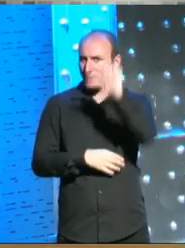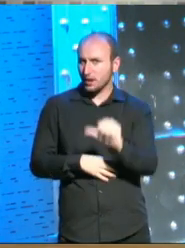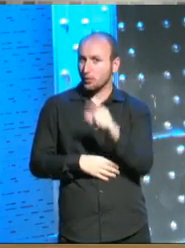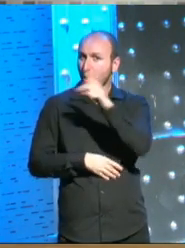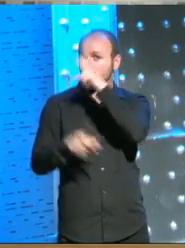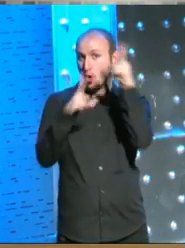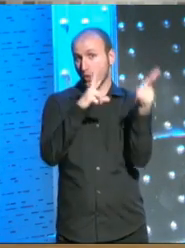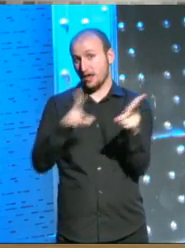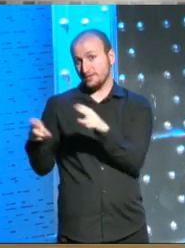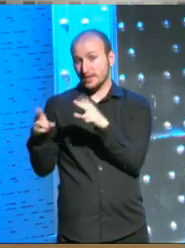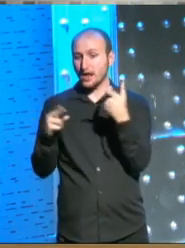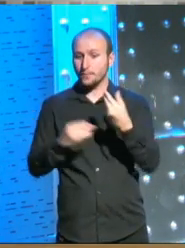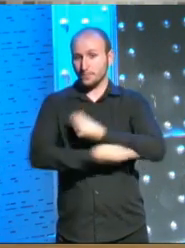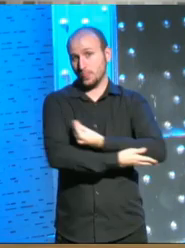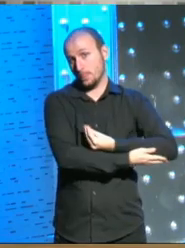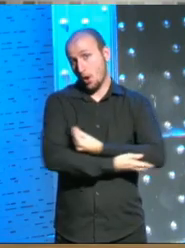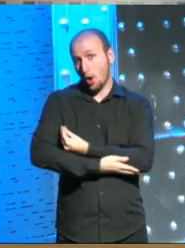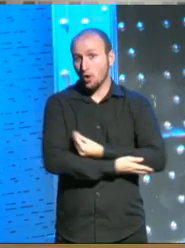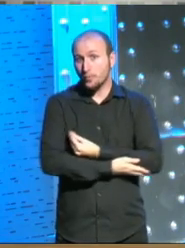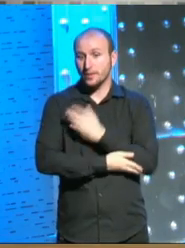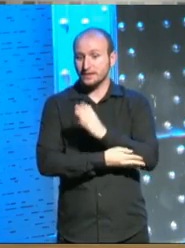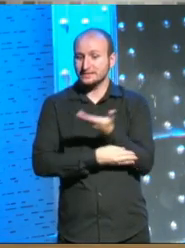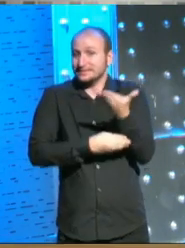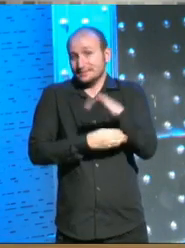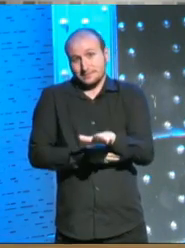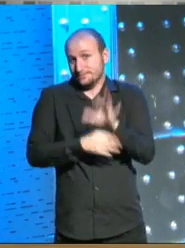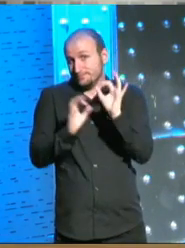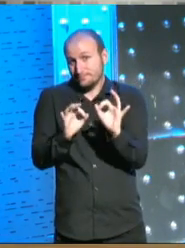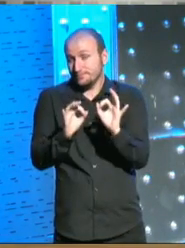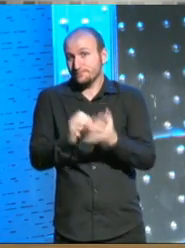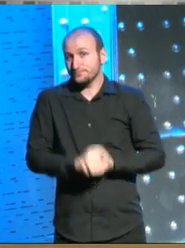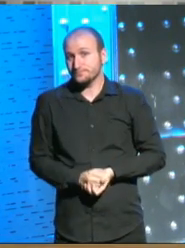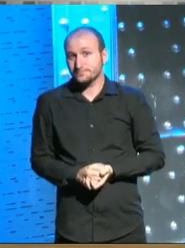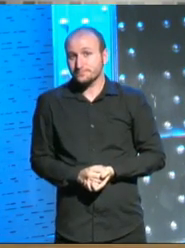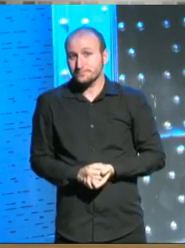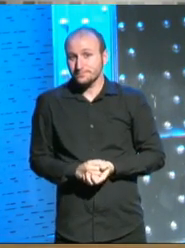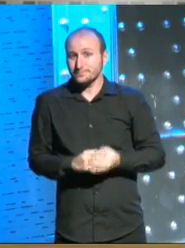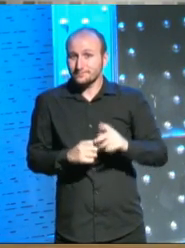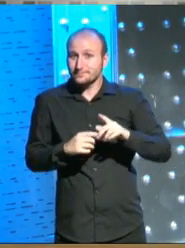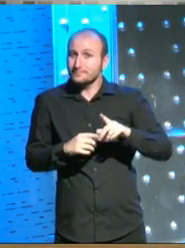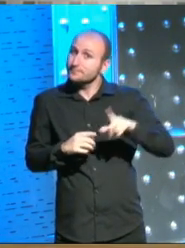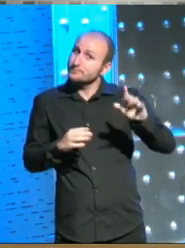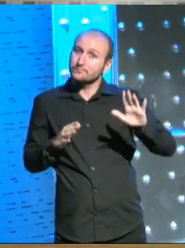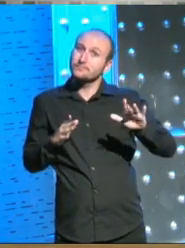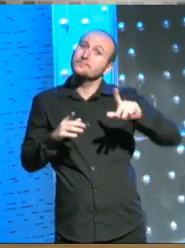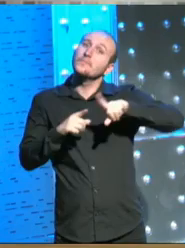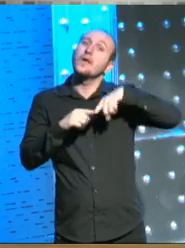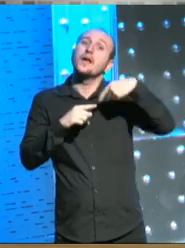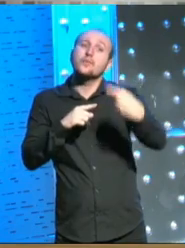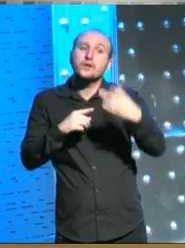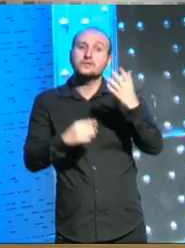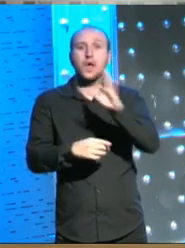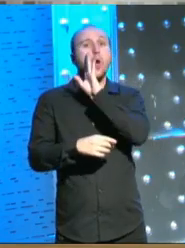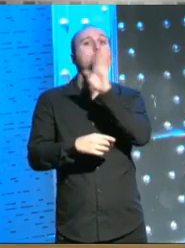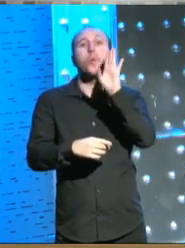en que se ve a un bebé que acaba de morir, un bebé que está muerto. Y entonces sale y la voz nos dice su madre